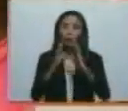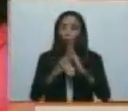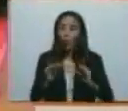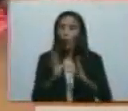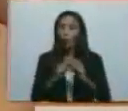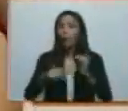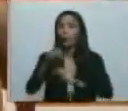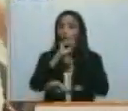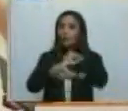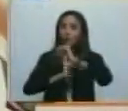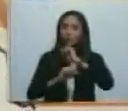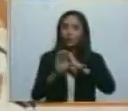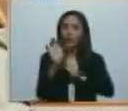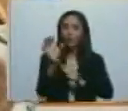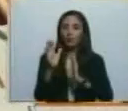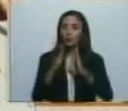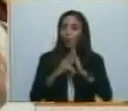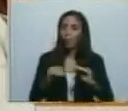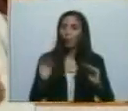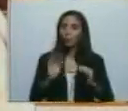Tengan la seguridad que es así.